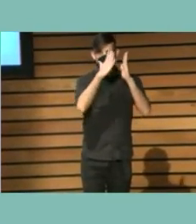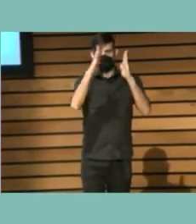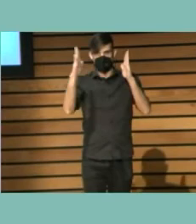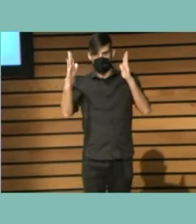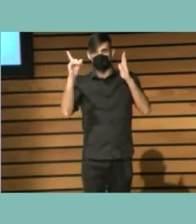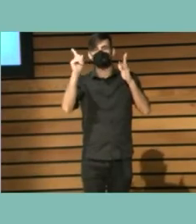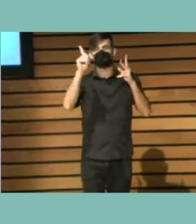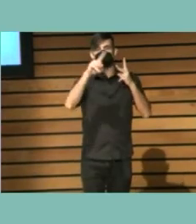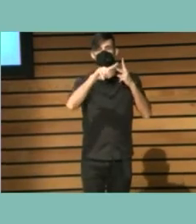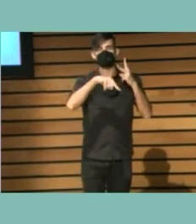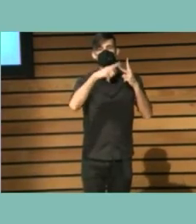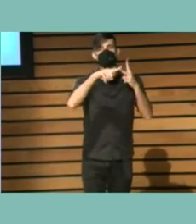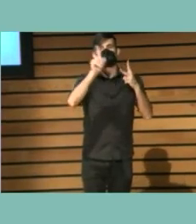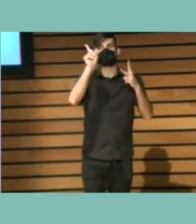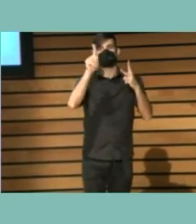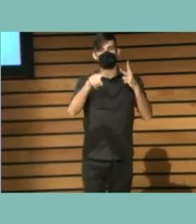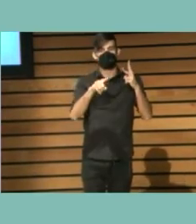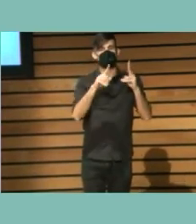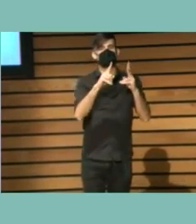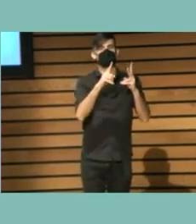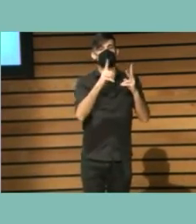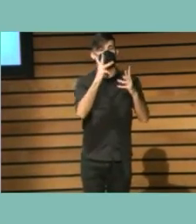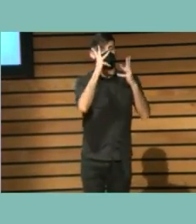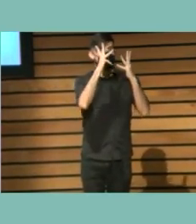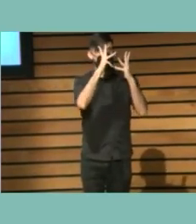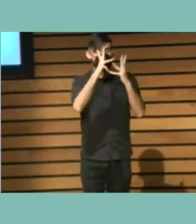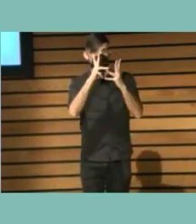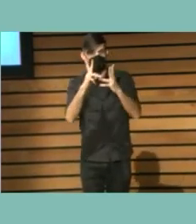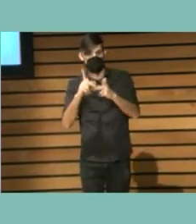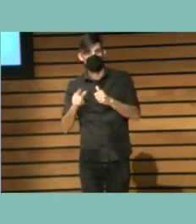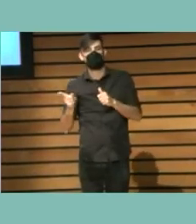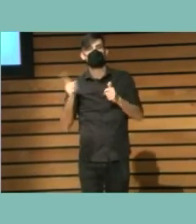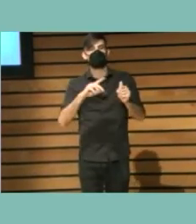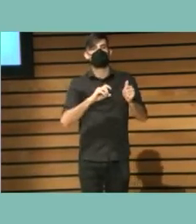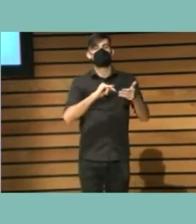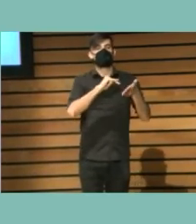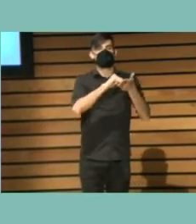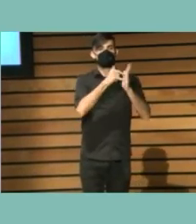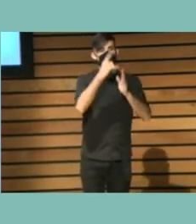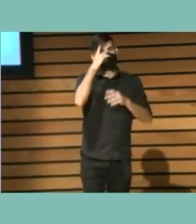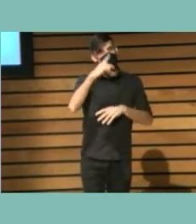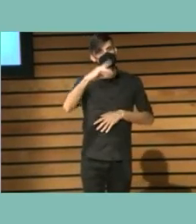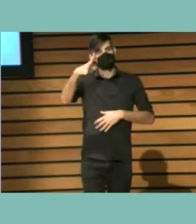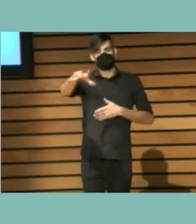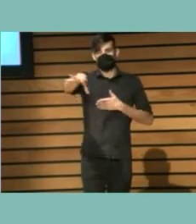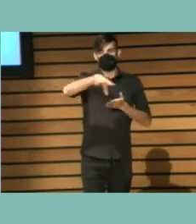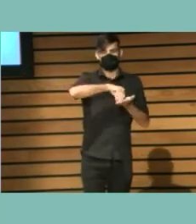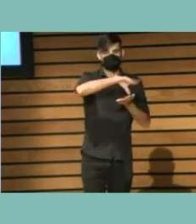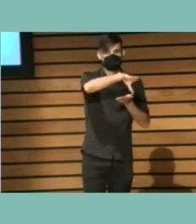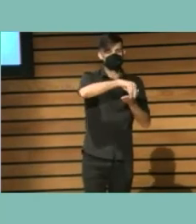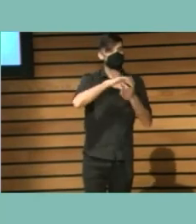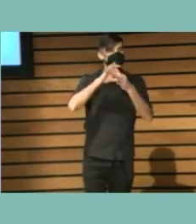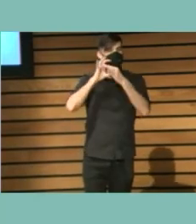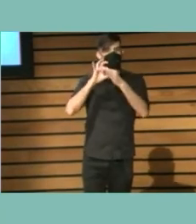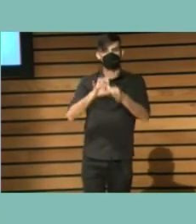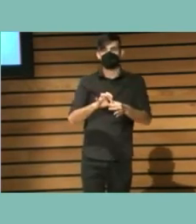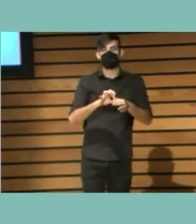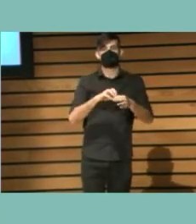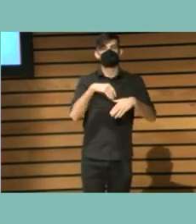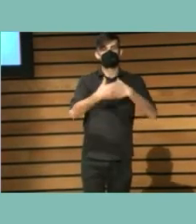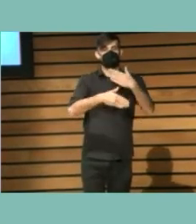sino cualitativamente, también está recogiendo las iniciativas que están vinculadas, sobre todo, al desarrollo de los